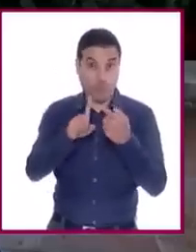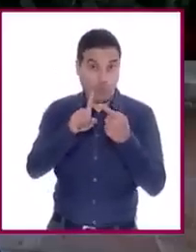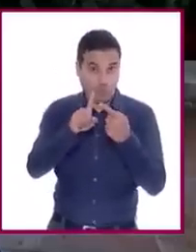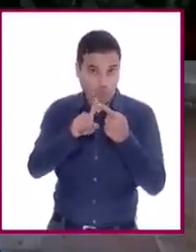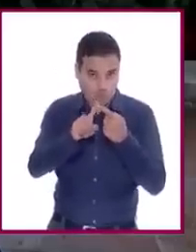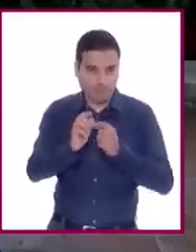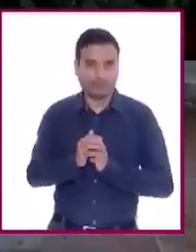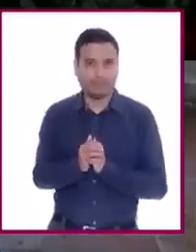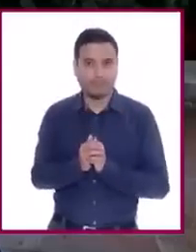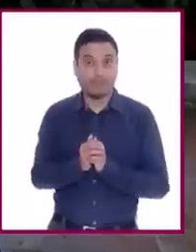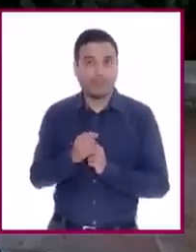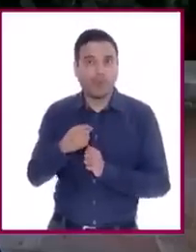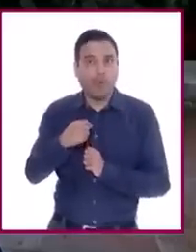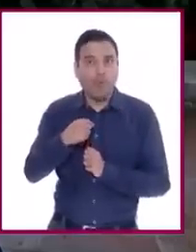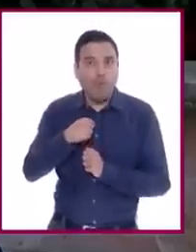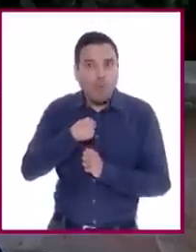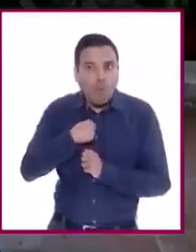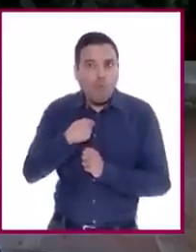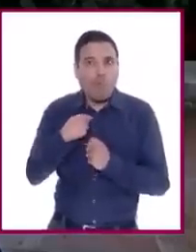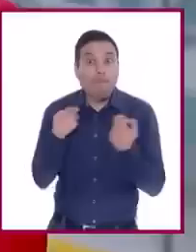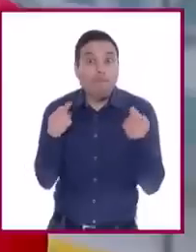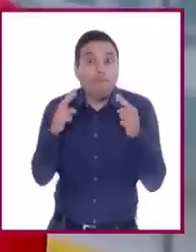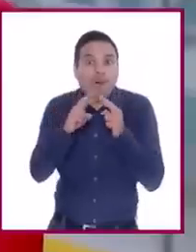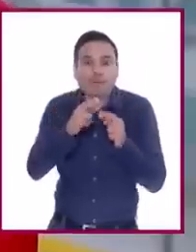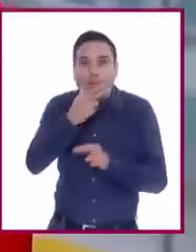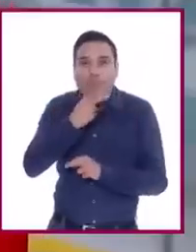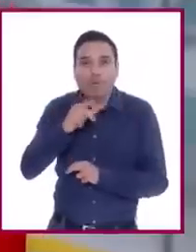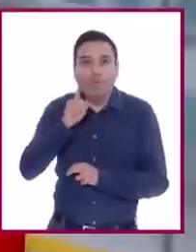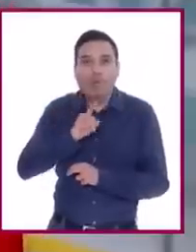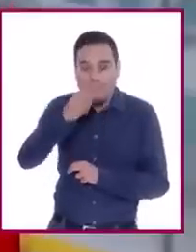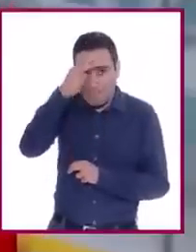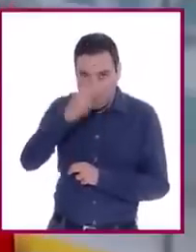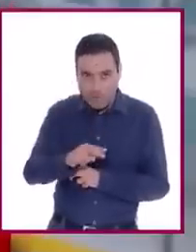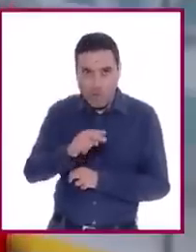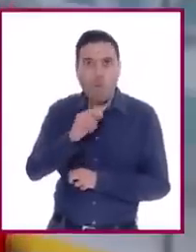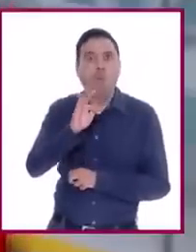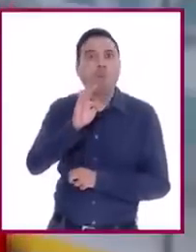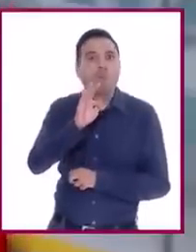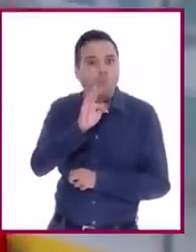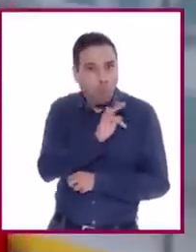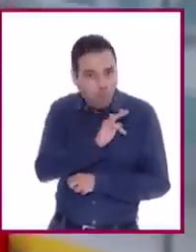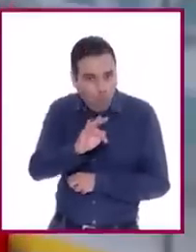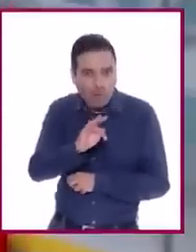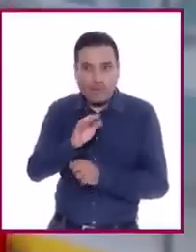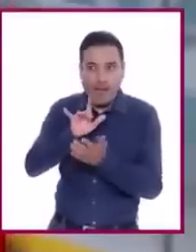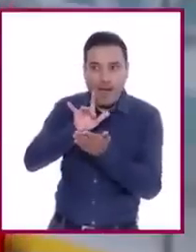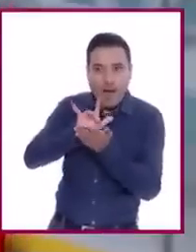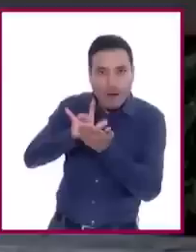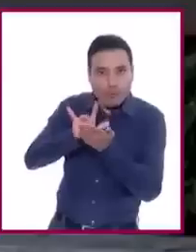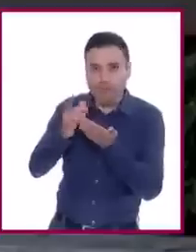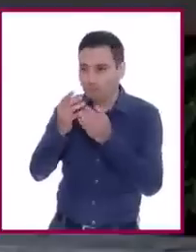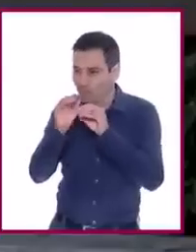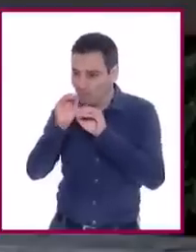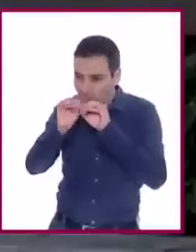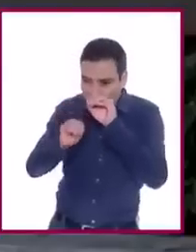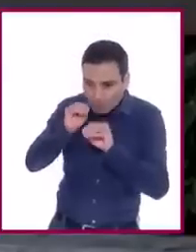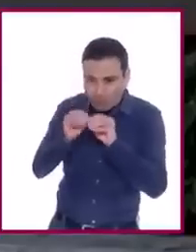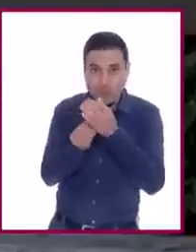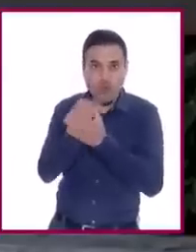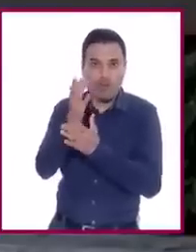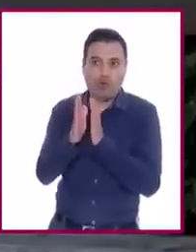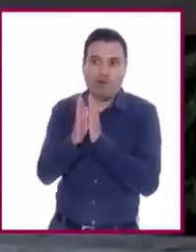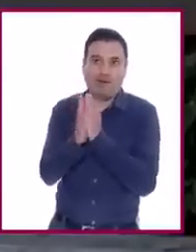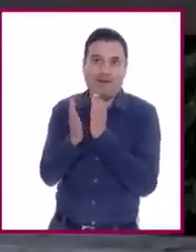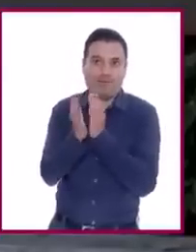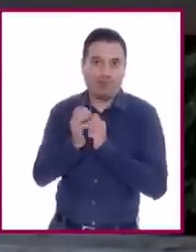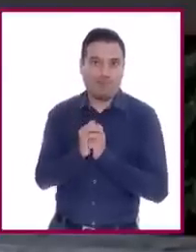oportunidad histórica las maestras Y maestros de México en participar en la creación de estos nuevos libros la segunda